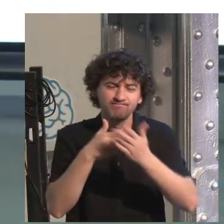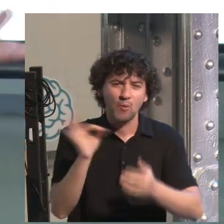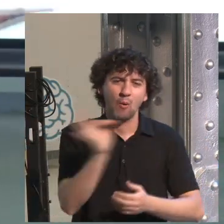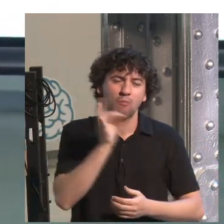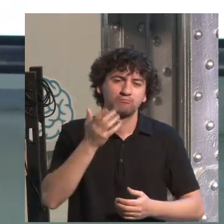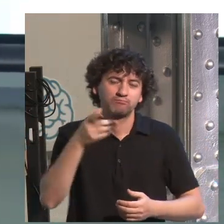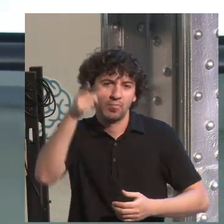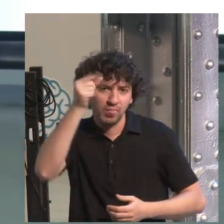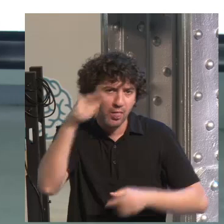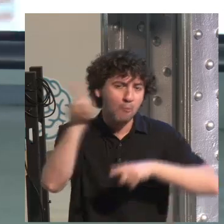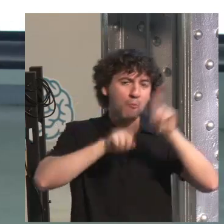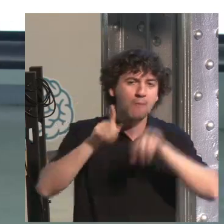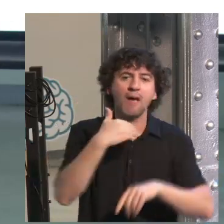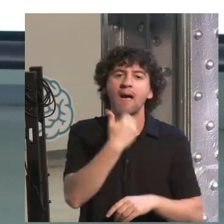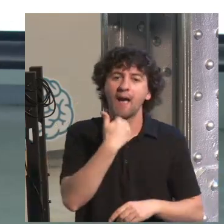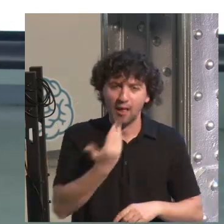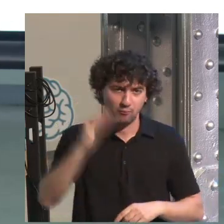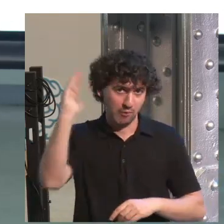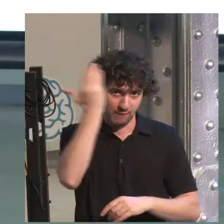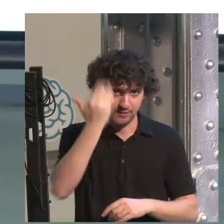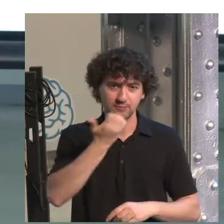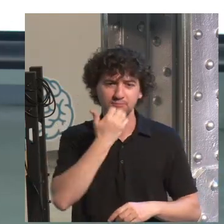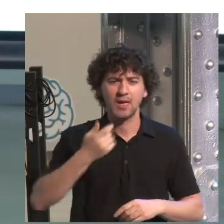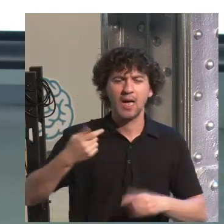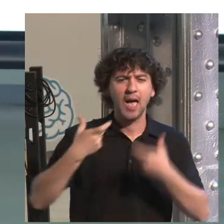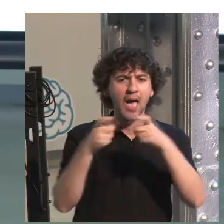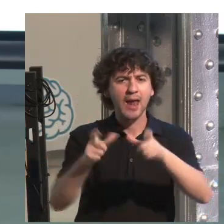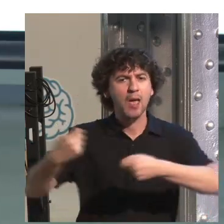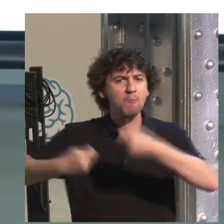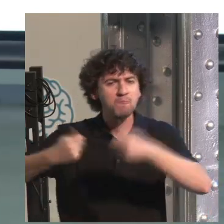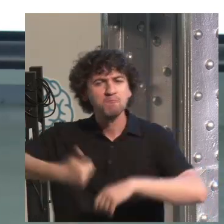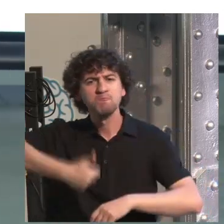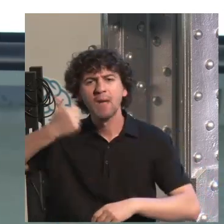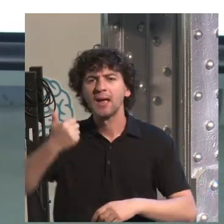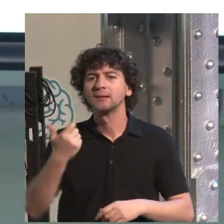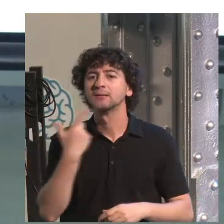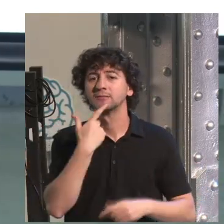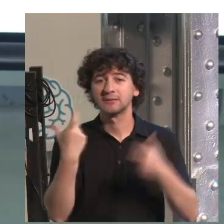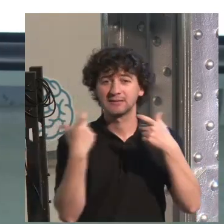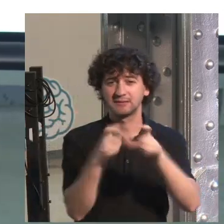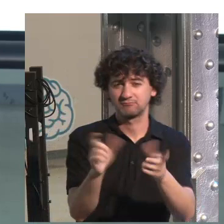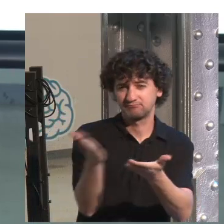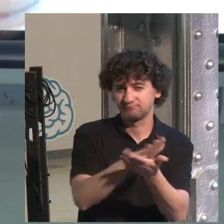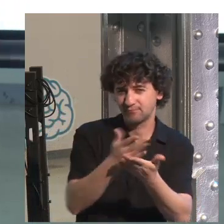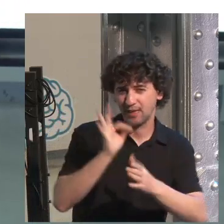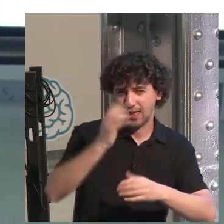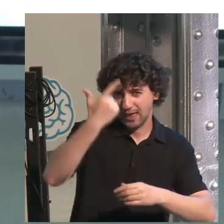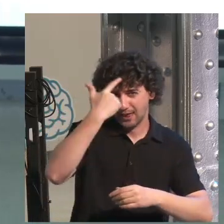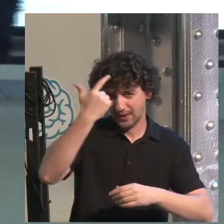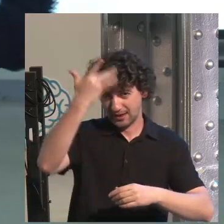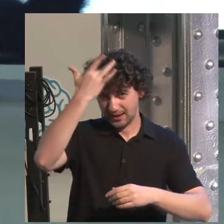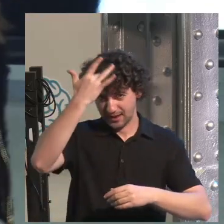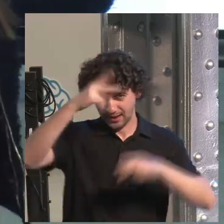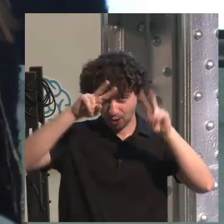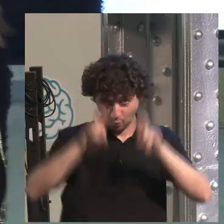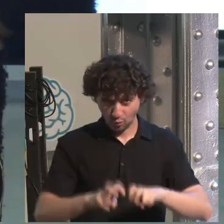deficiencia. Una de las áreas más comerciales es el área que se llama interfaces neuronales o feedback neuronal, donde lo que